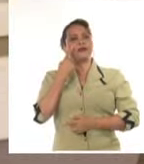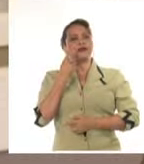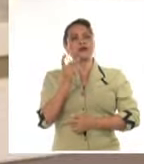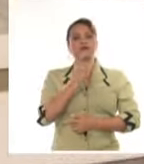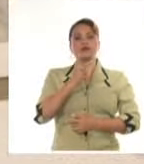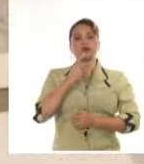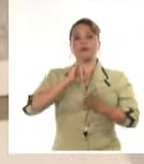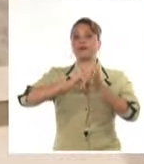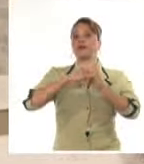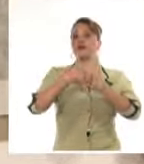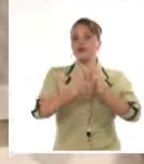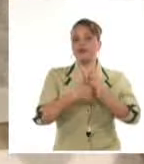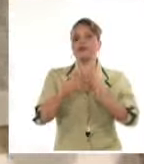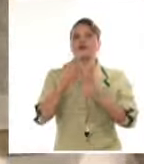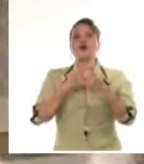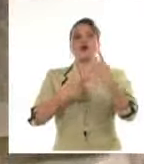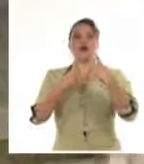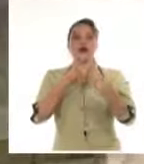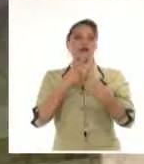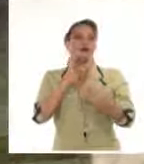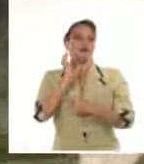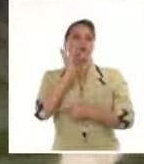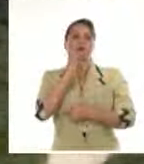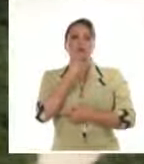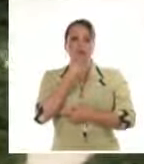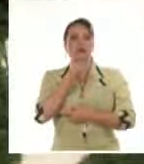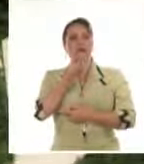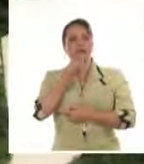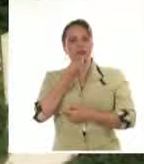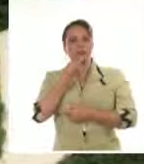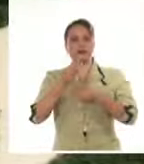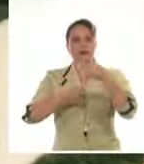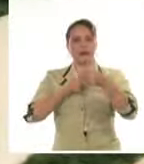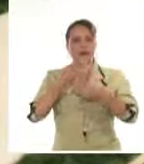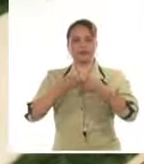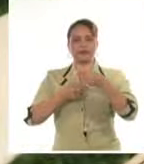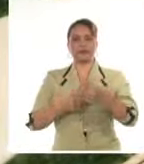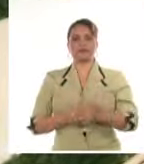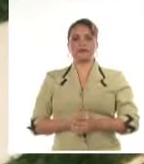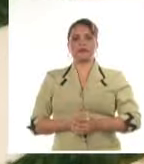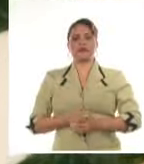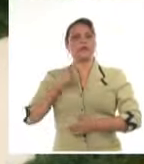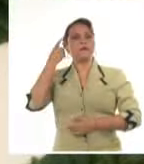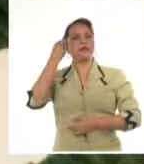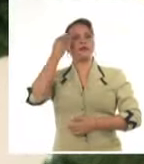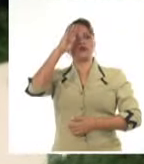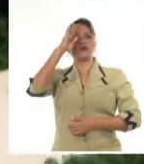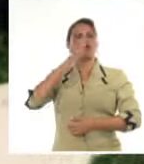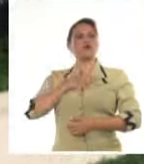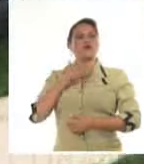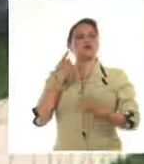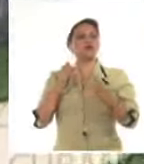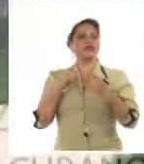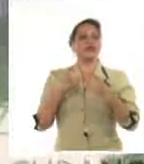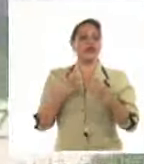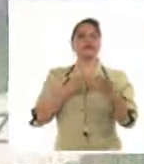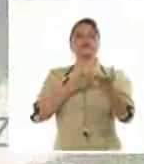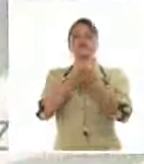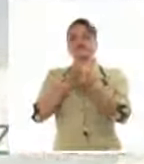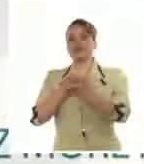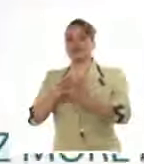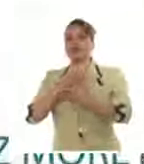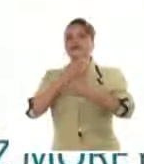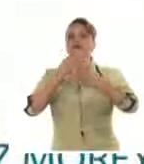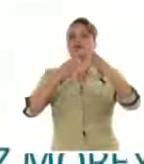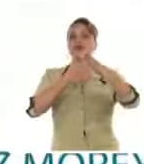proyectos son dos meandros de lo que sí se puede construir. Consideró que Cuba necesita seguir construyendo a favor